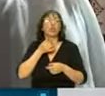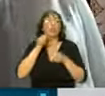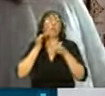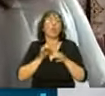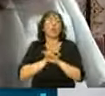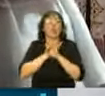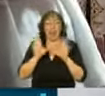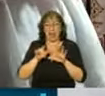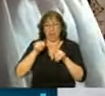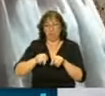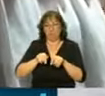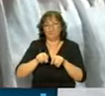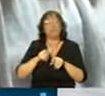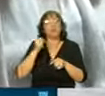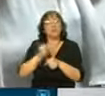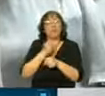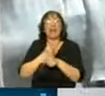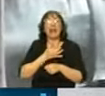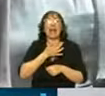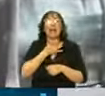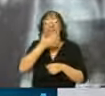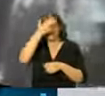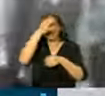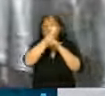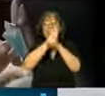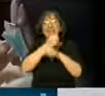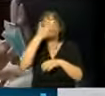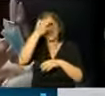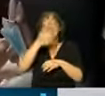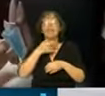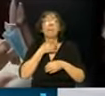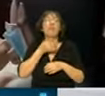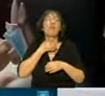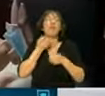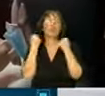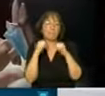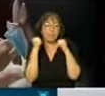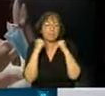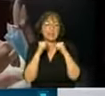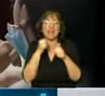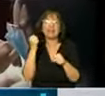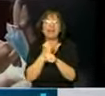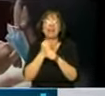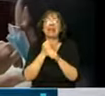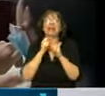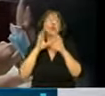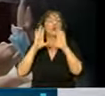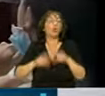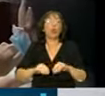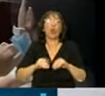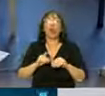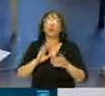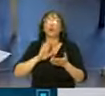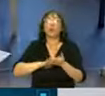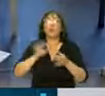concreta, o sea, trabajamos técnicamente para conseguir esa emisión y trabajamos todo lo que sirve también